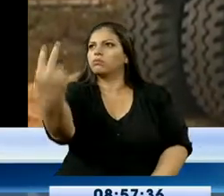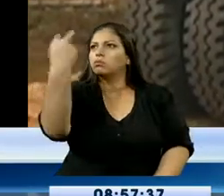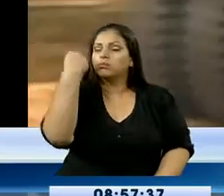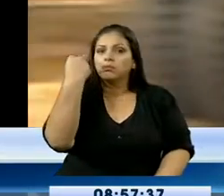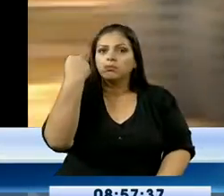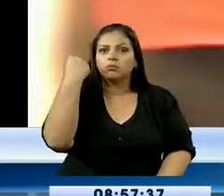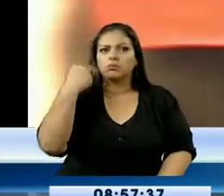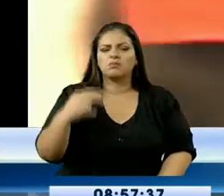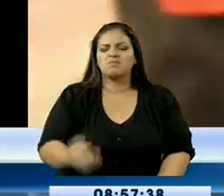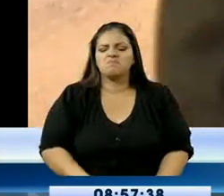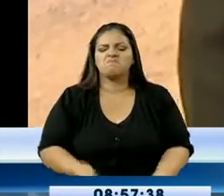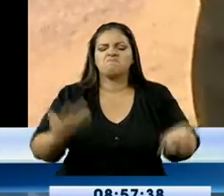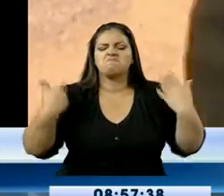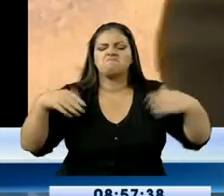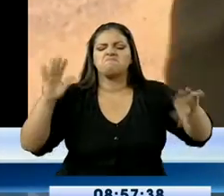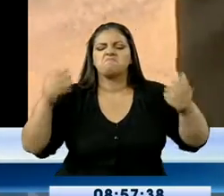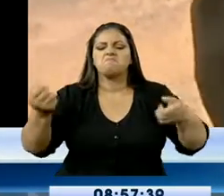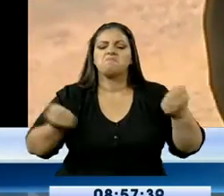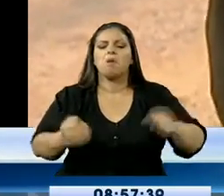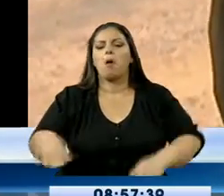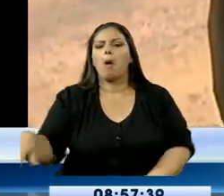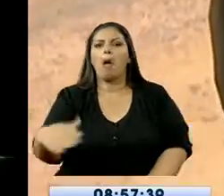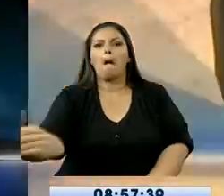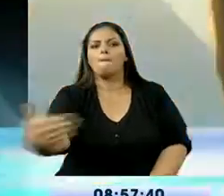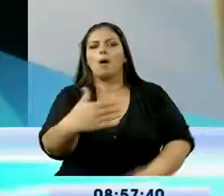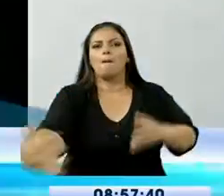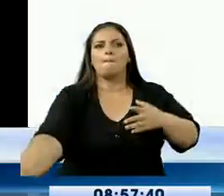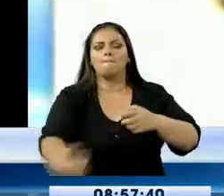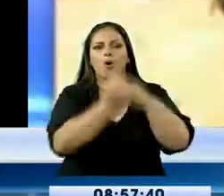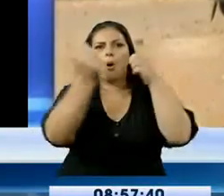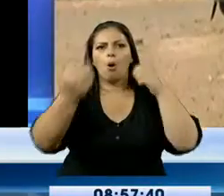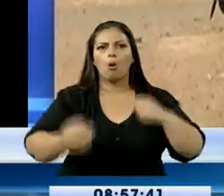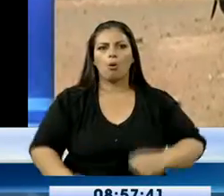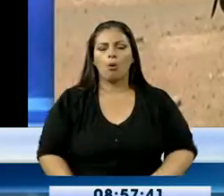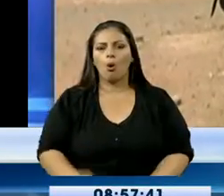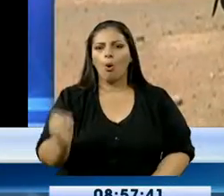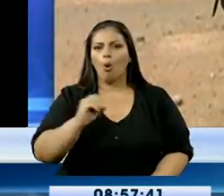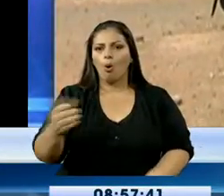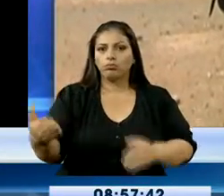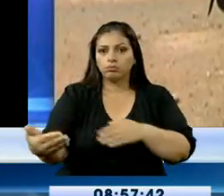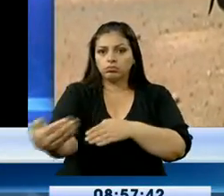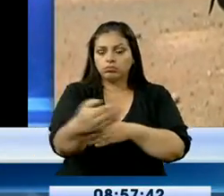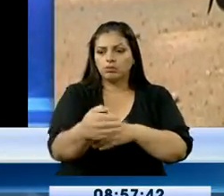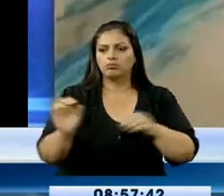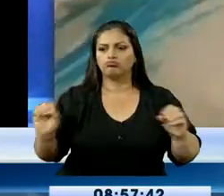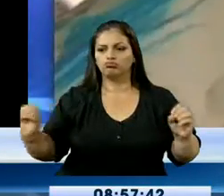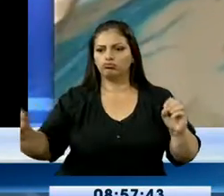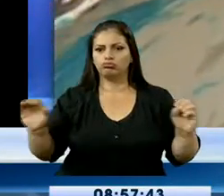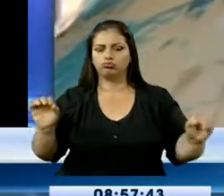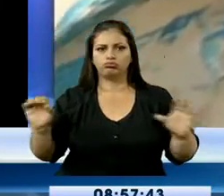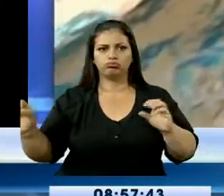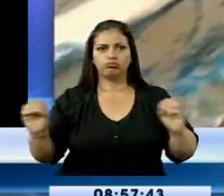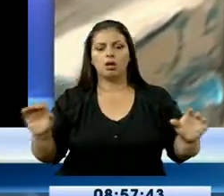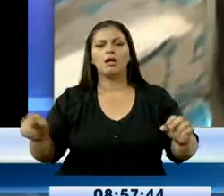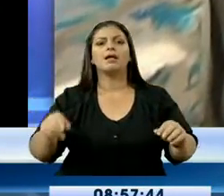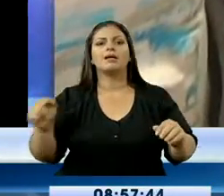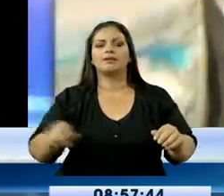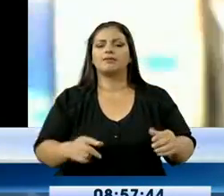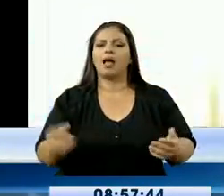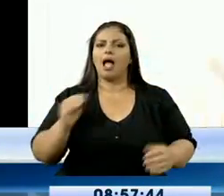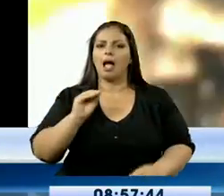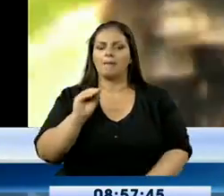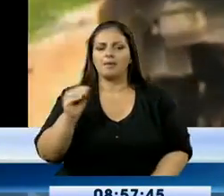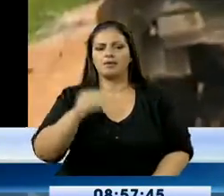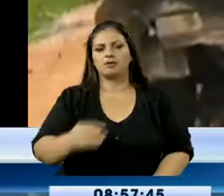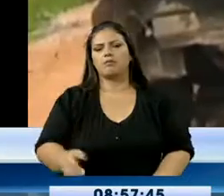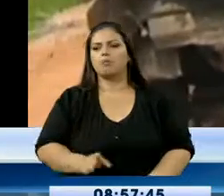se mete con todo. Por lo general se pone parqueo para entrar, ¿no? O direccional. Aduzco yo que el señor que se chocó de la